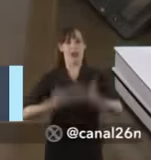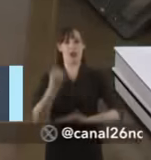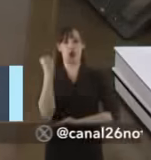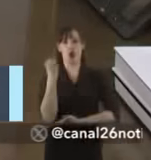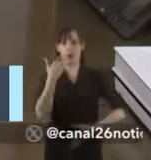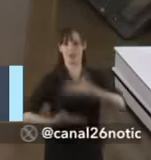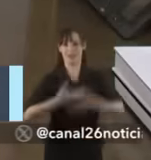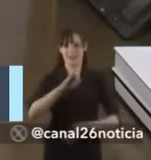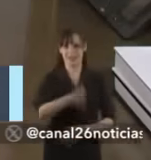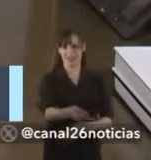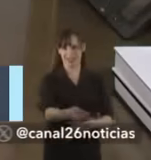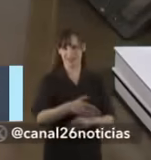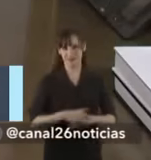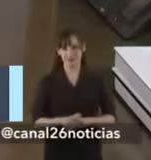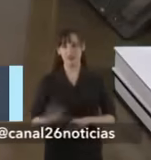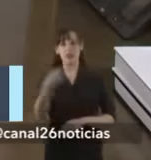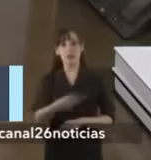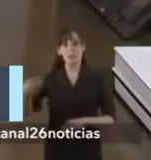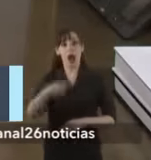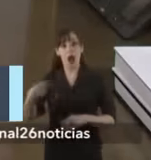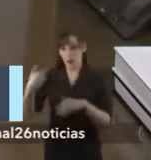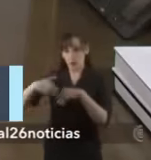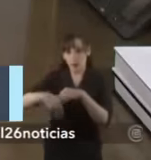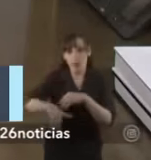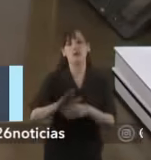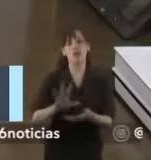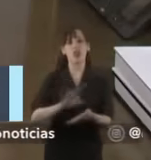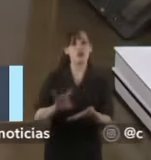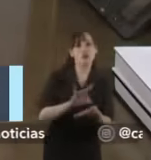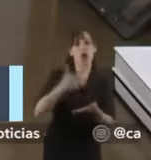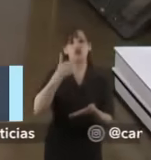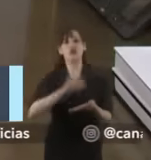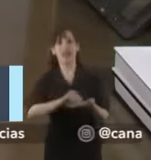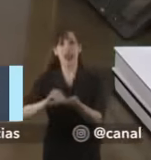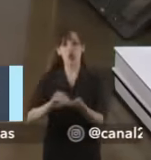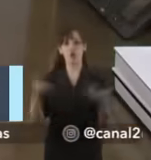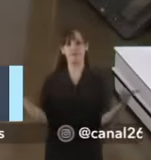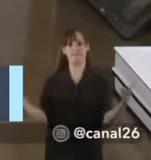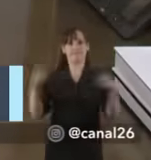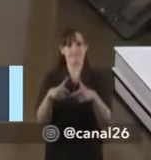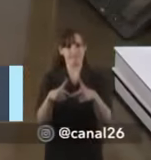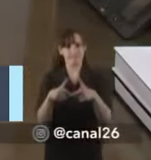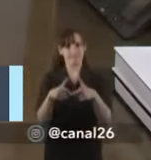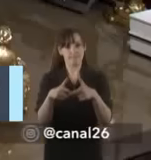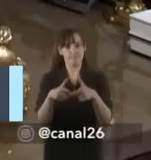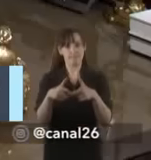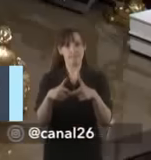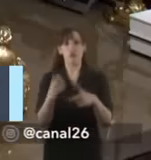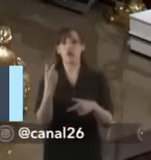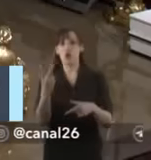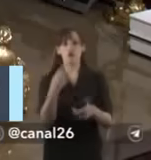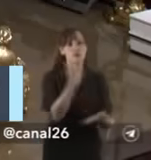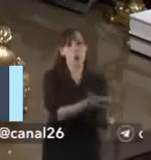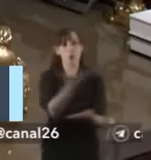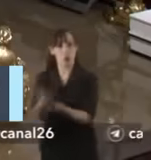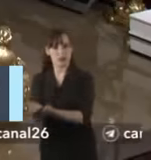semanas cuando llegue la hora de la verdad los diputados y senadores de la nación se van a encontrar ante dos opciones podrán